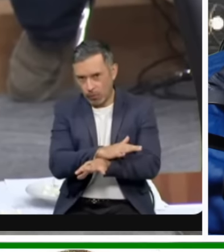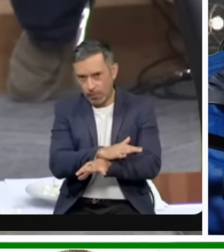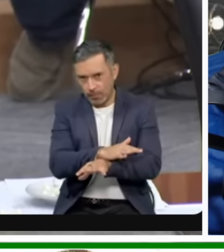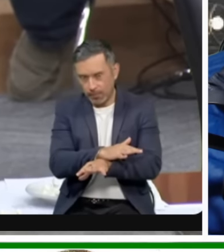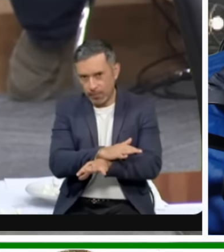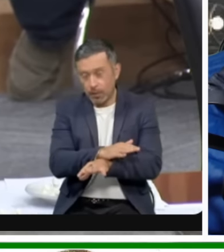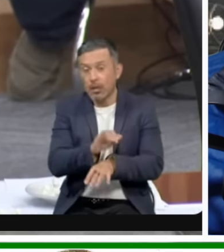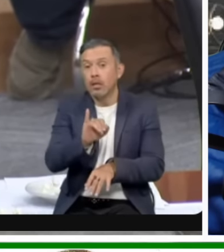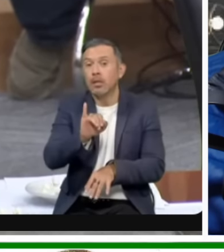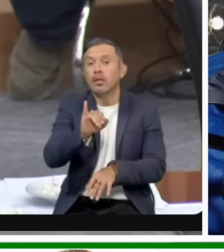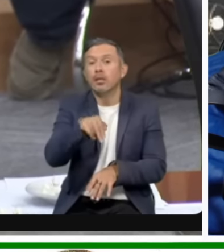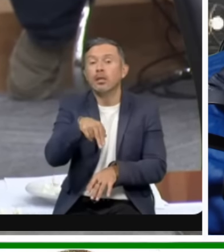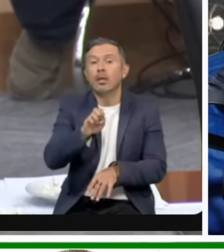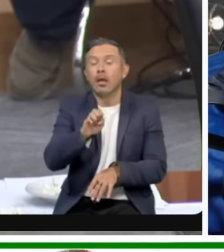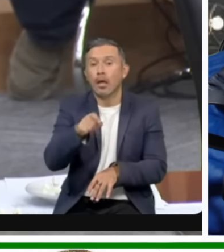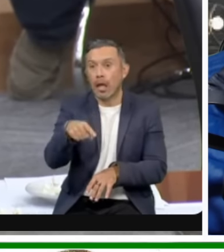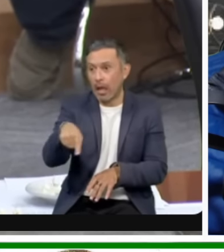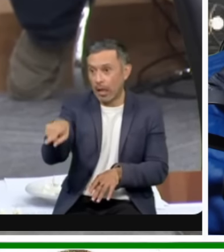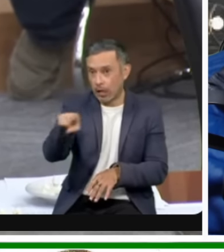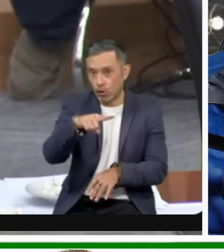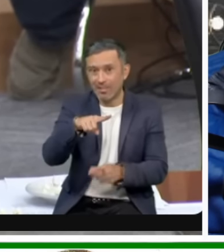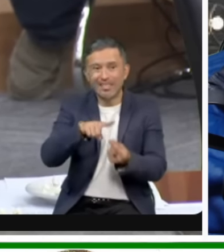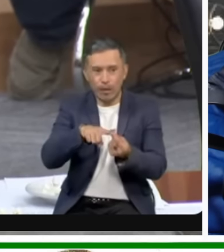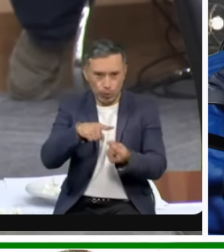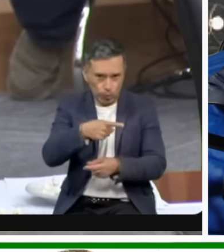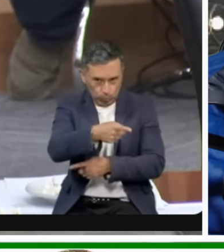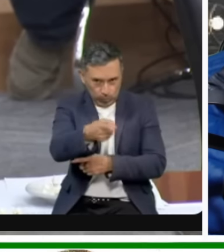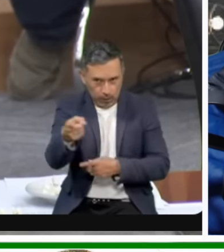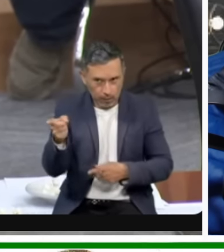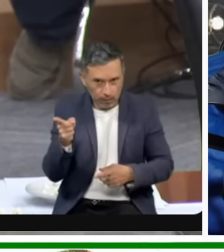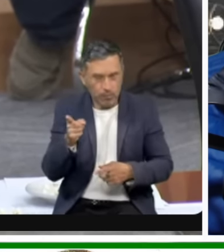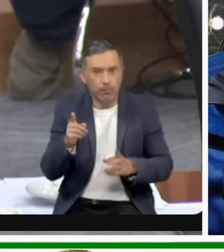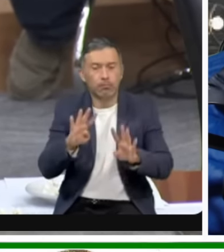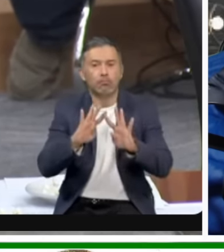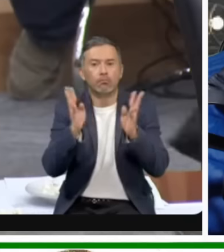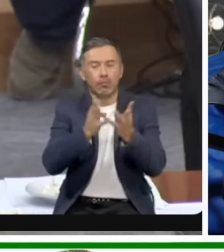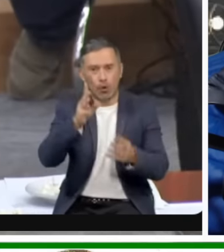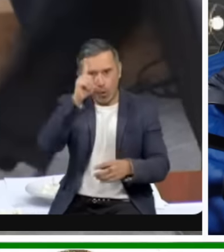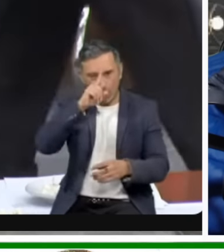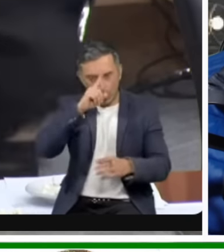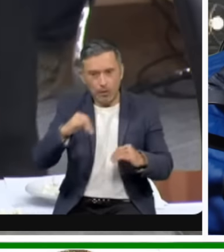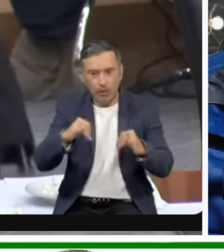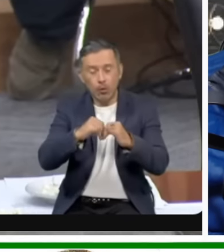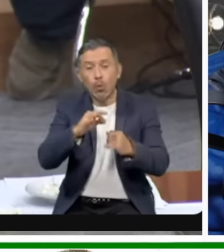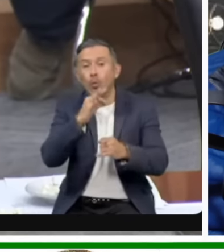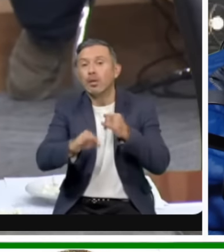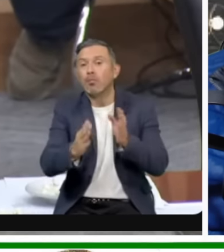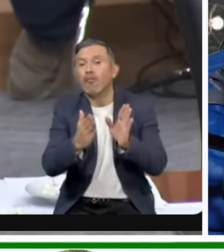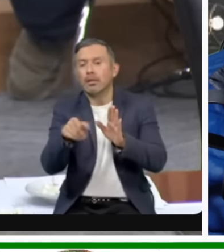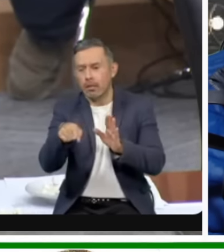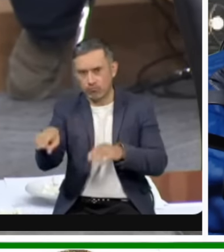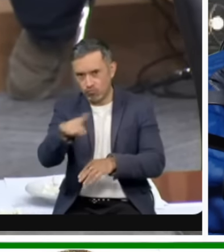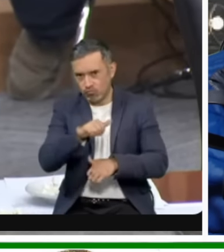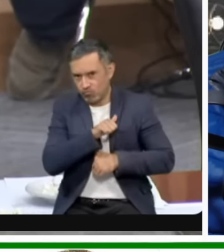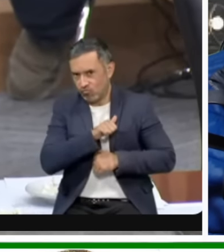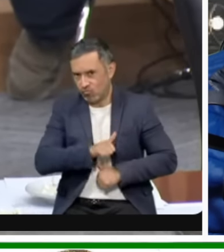asumir ellos ustedes este consejo este instituto Esta última fase para que Bajo su responsabilidad